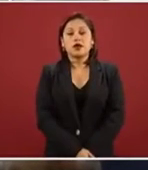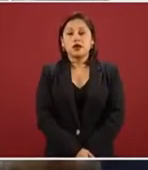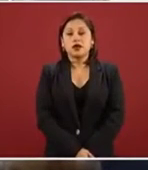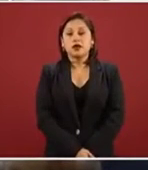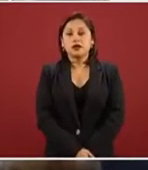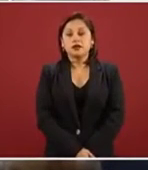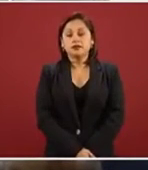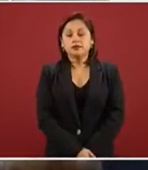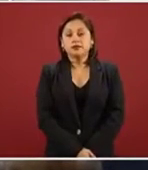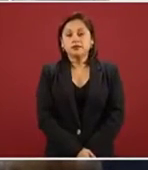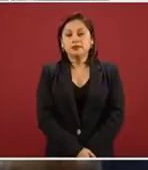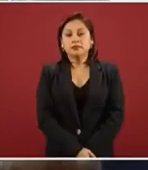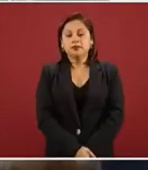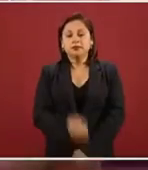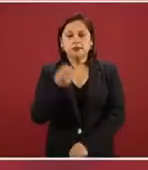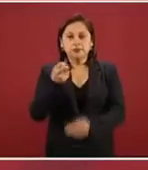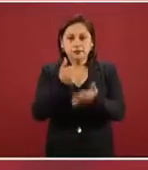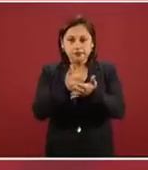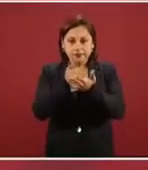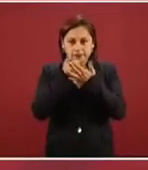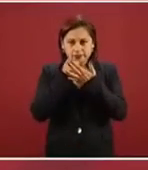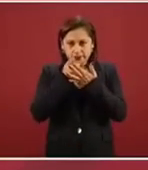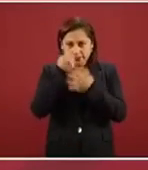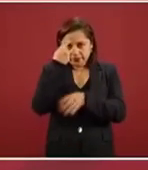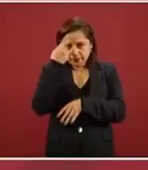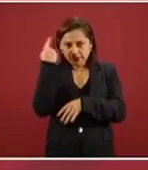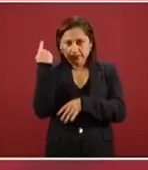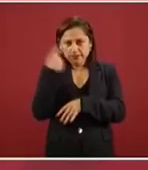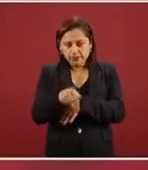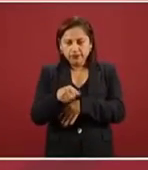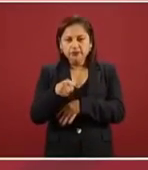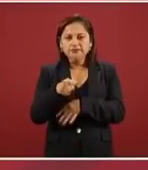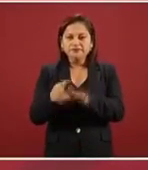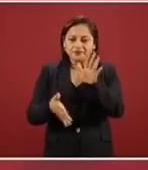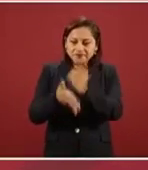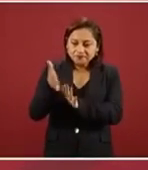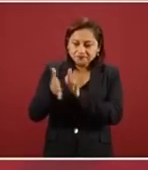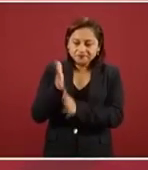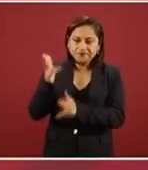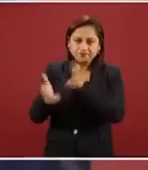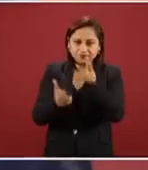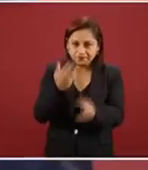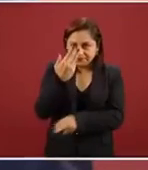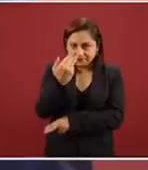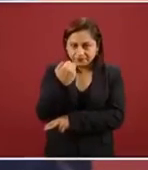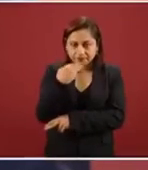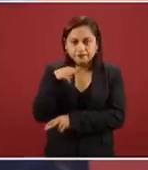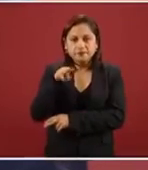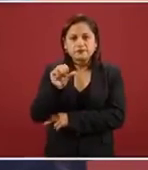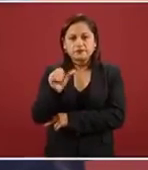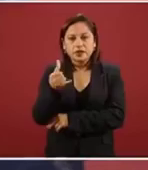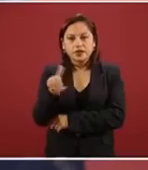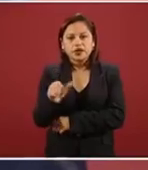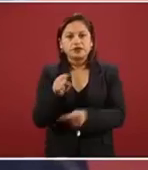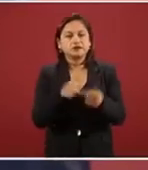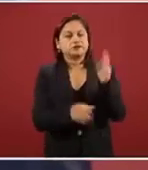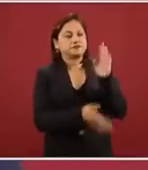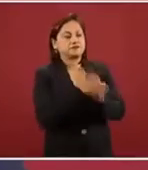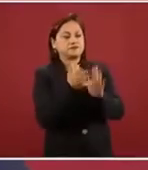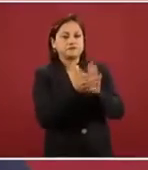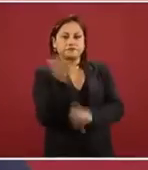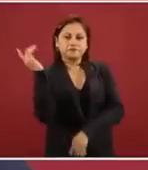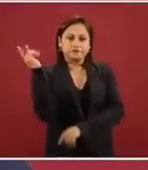significa tener financiamiento para el Tren Maya, para el aeropuerto, para los